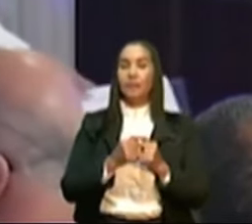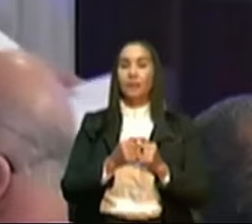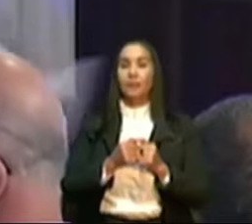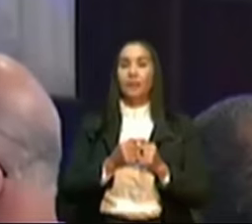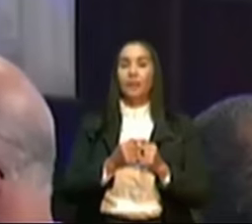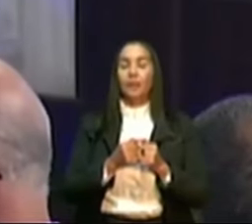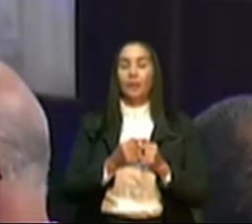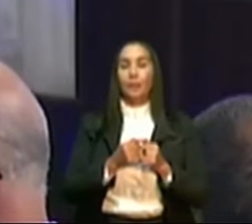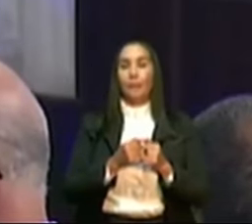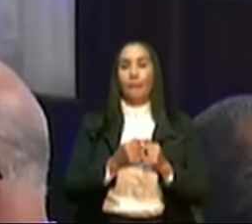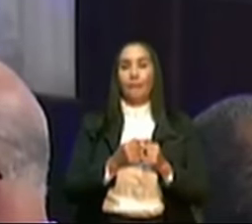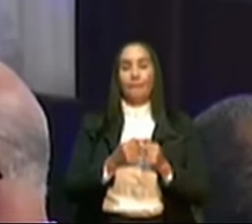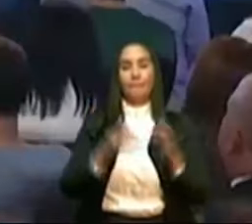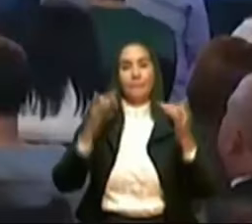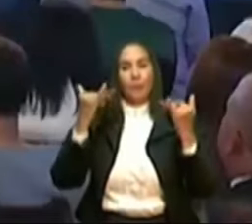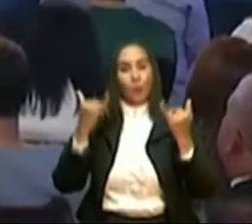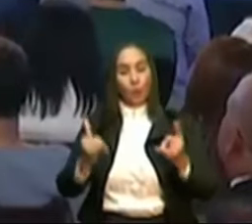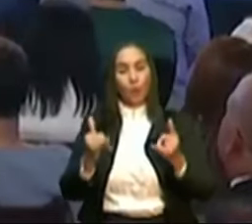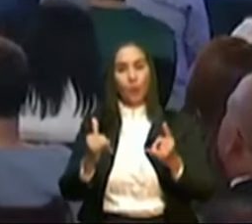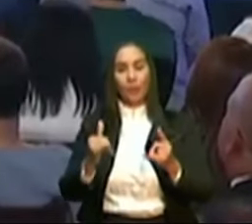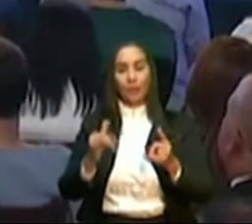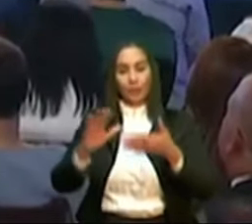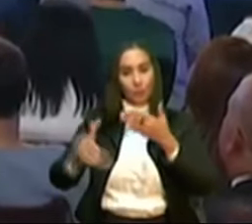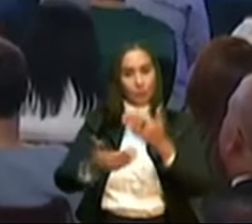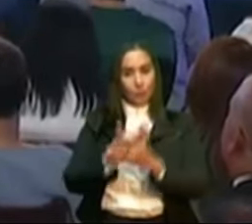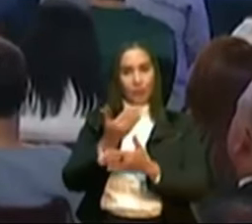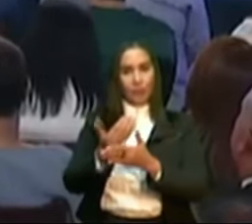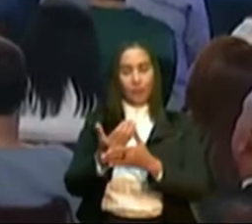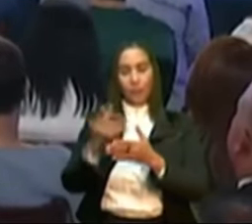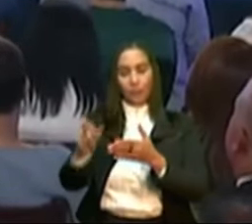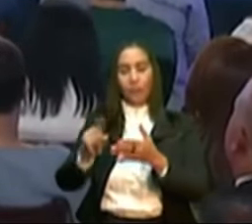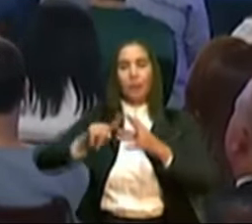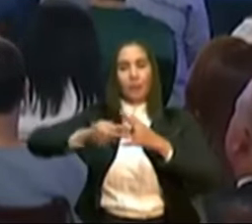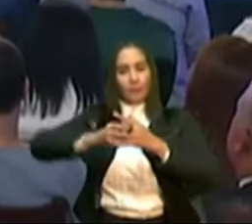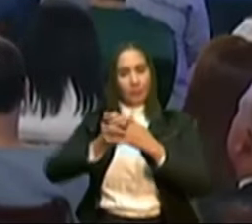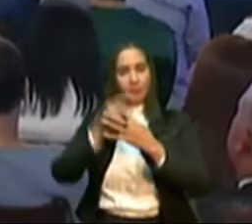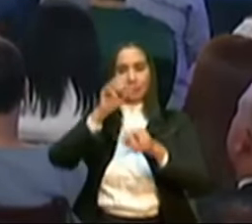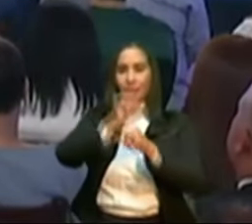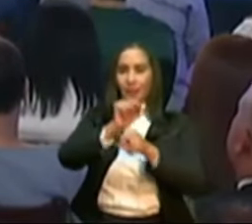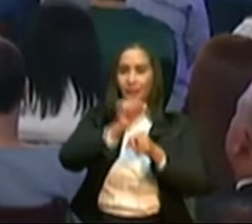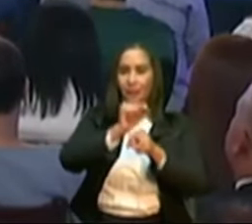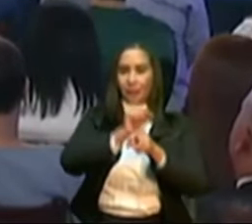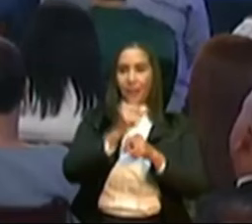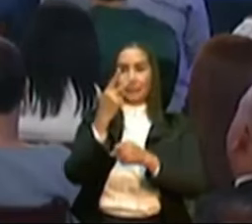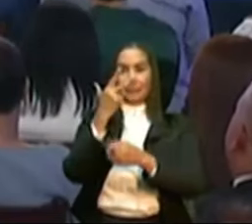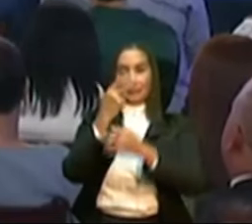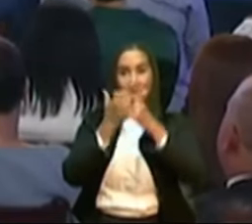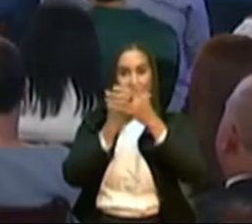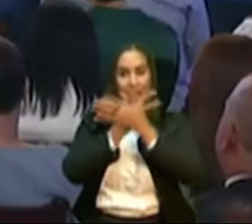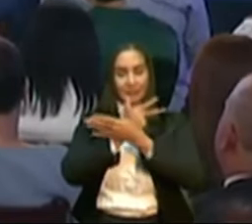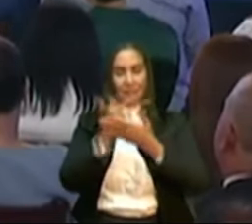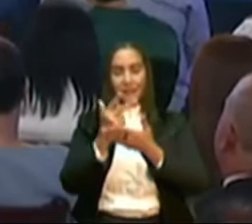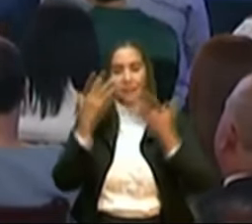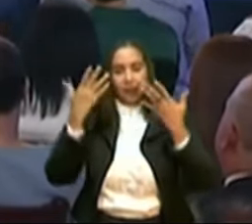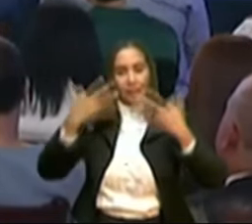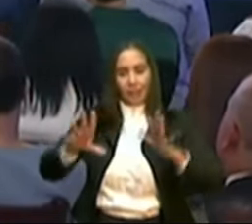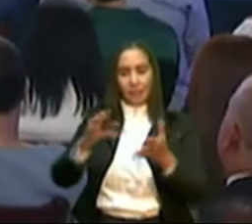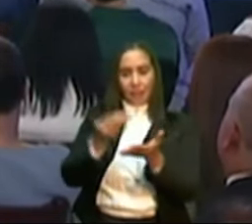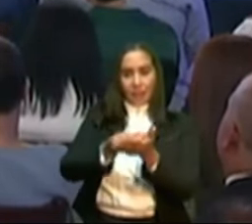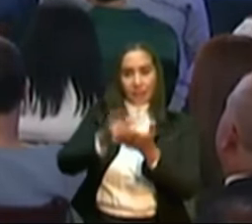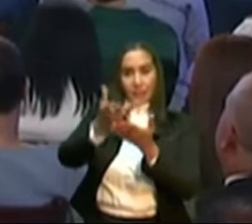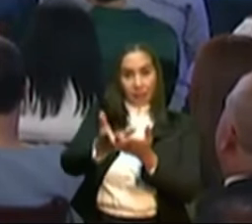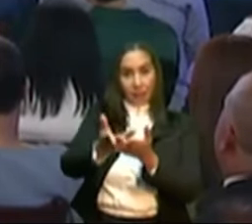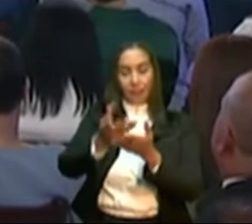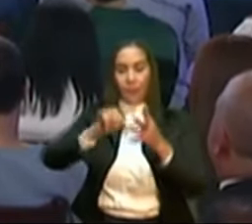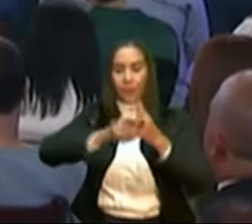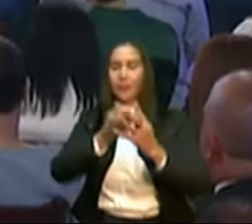hoy el contratista nuevo va a poder empezar la obra, porque hace 3 semanas que se le sacó el pago del inicial